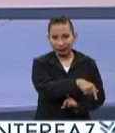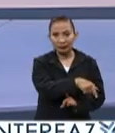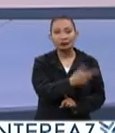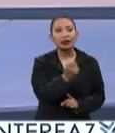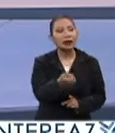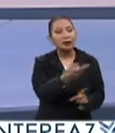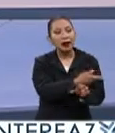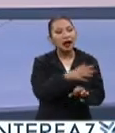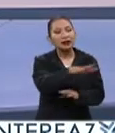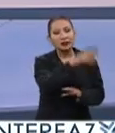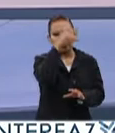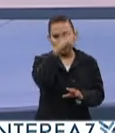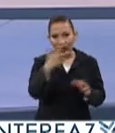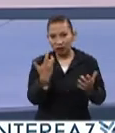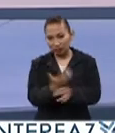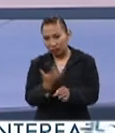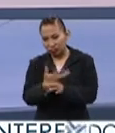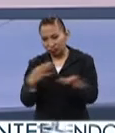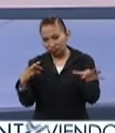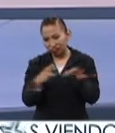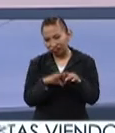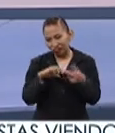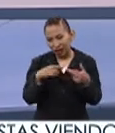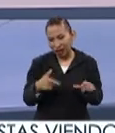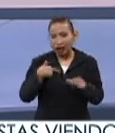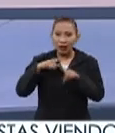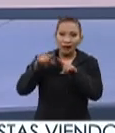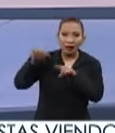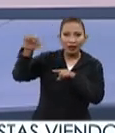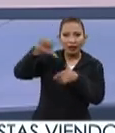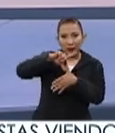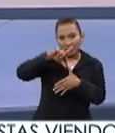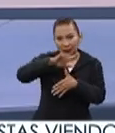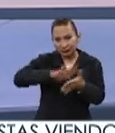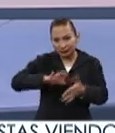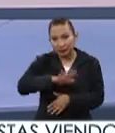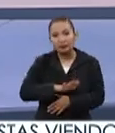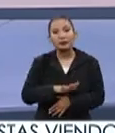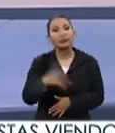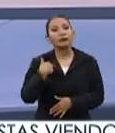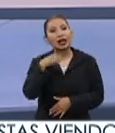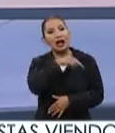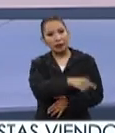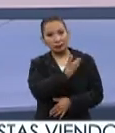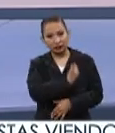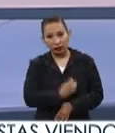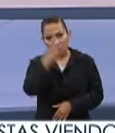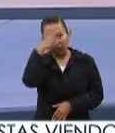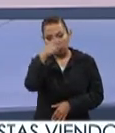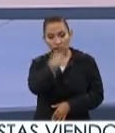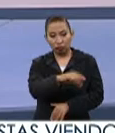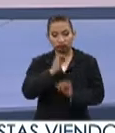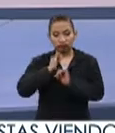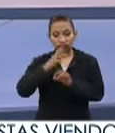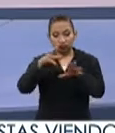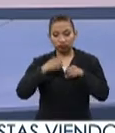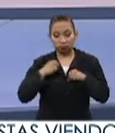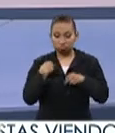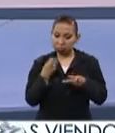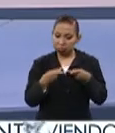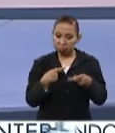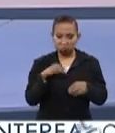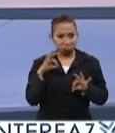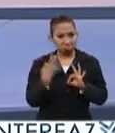de lo que sucede con México y los Estados Unidos y con el resto de América Latina, él ha tomado en su administración medidas